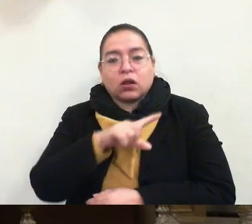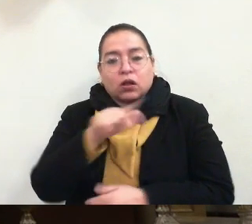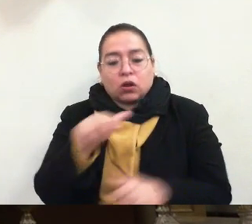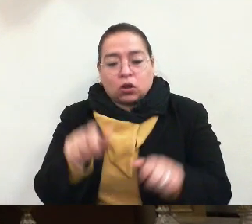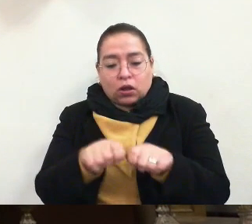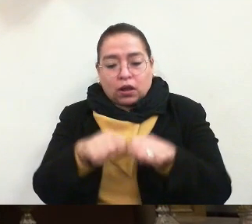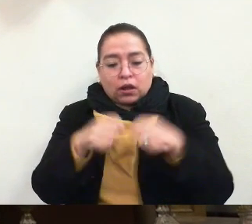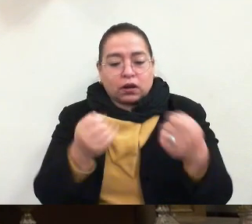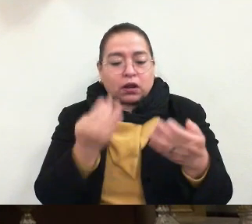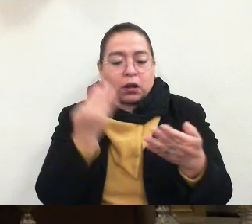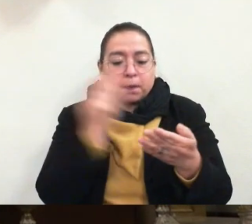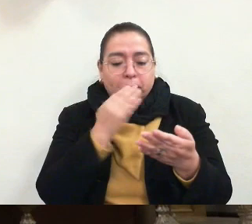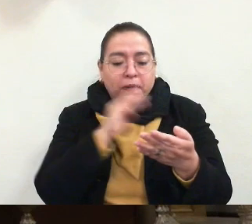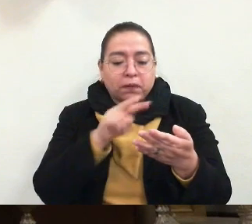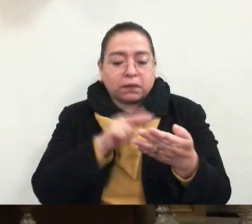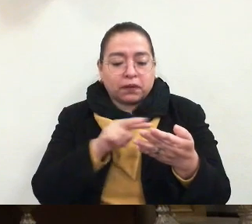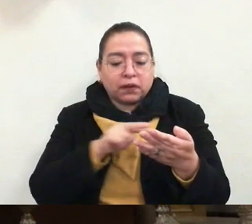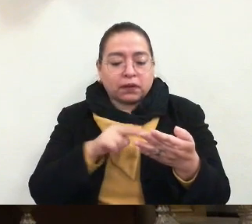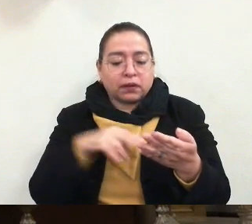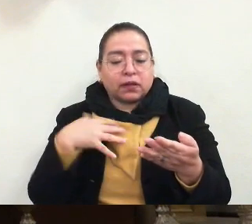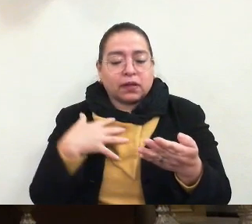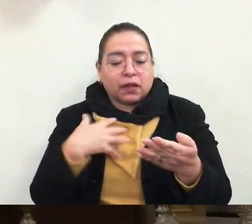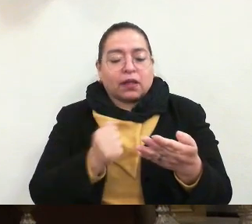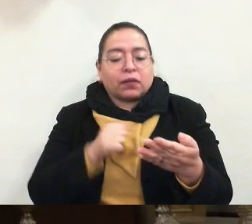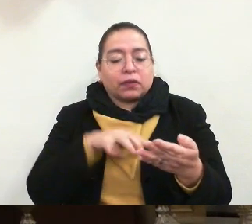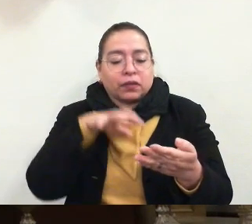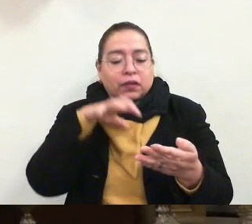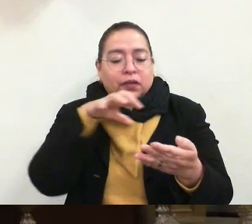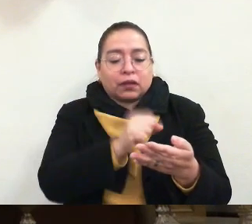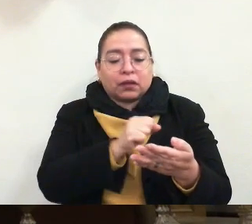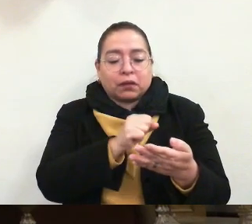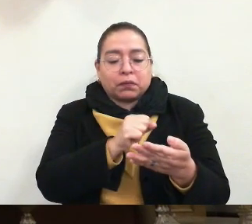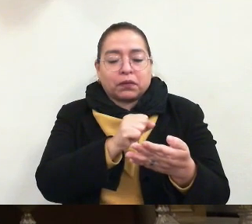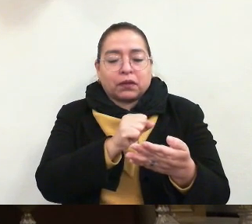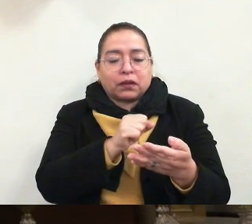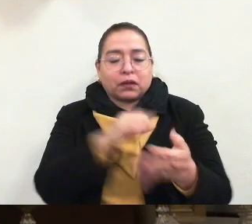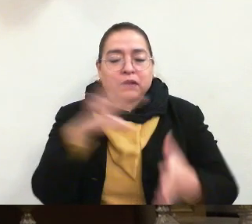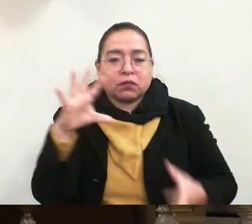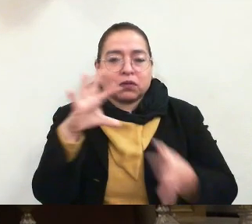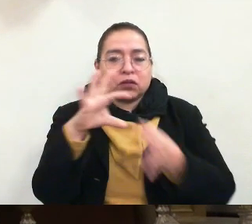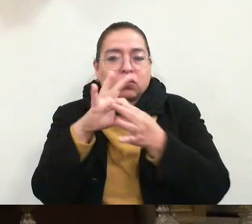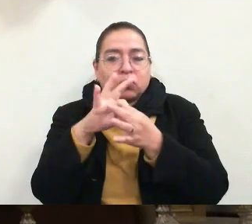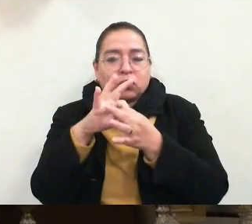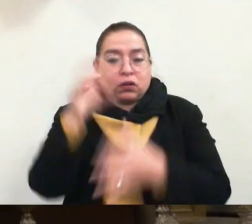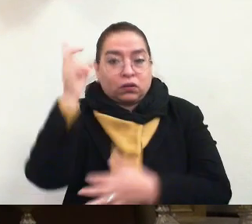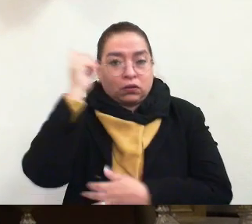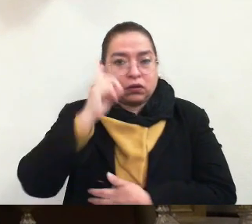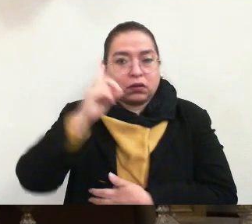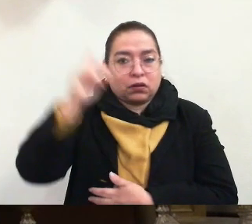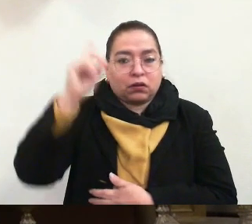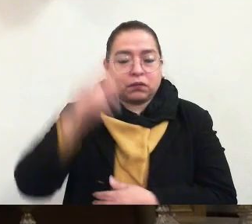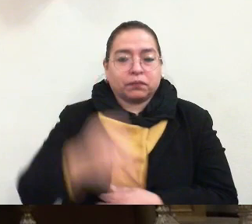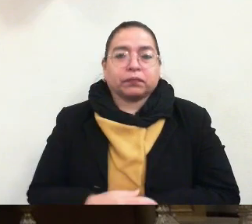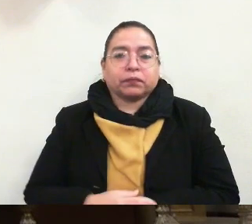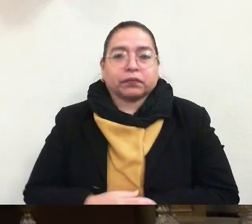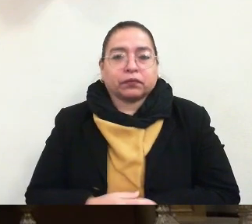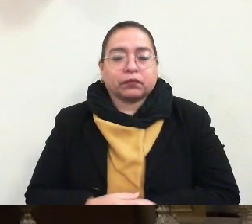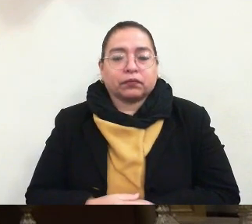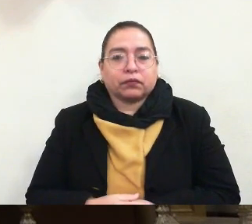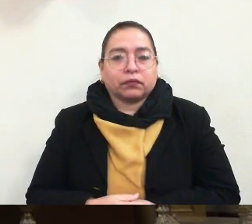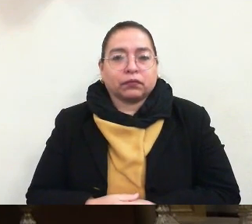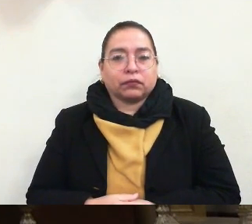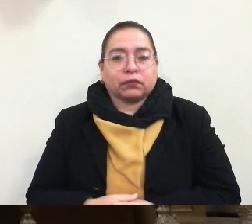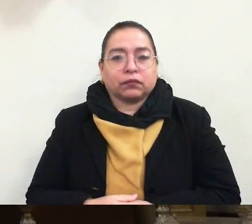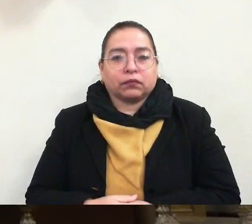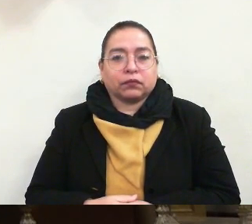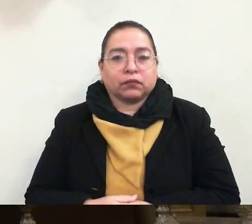Segundo, para leerla correctamente, tiene que ser siempre